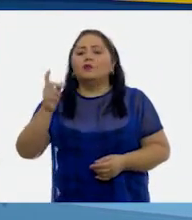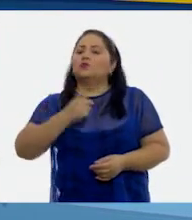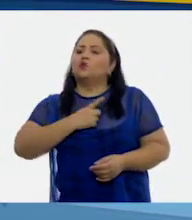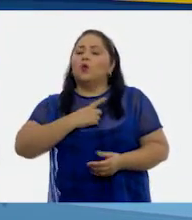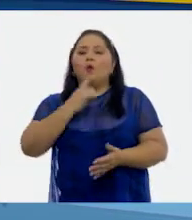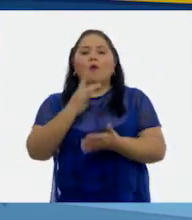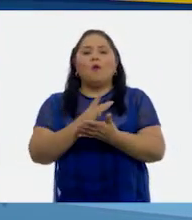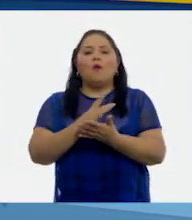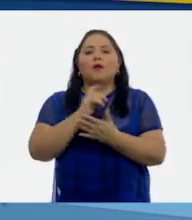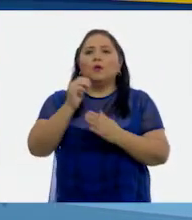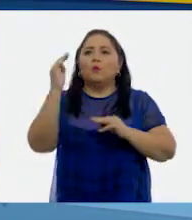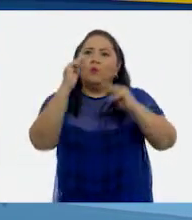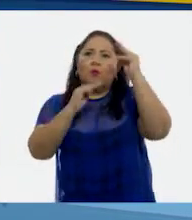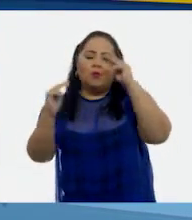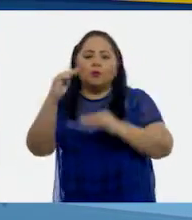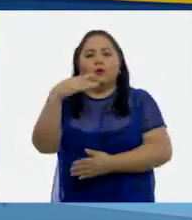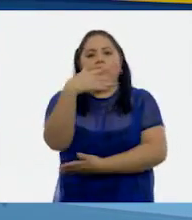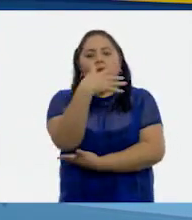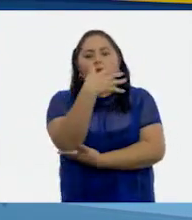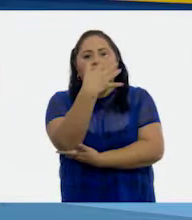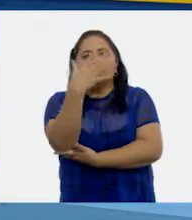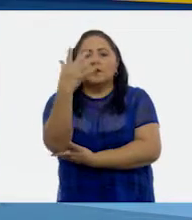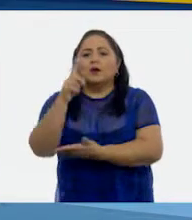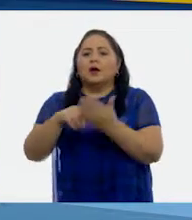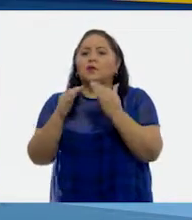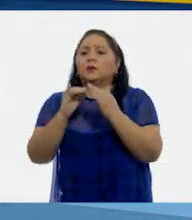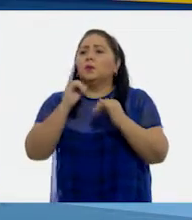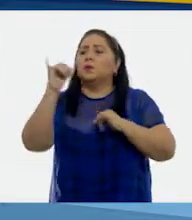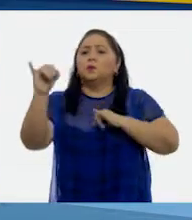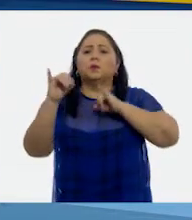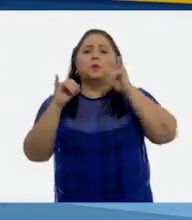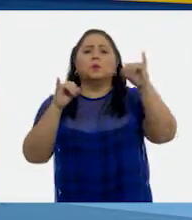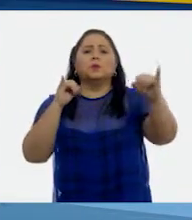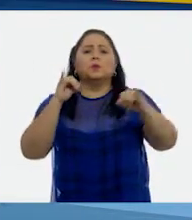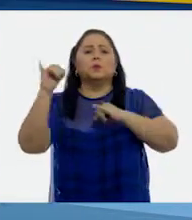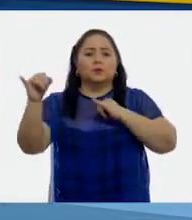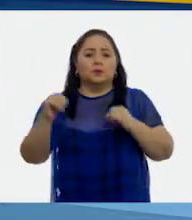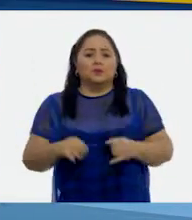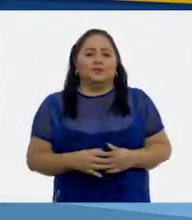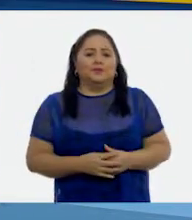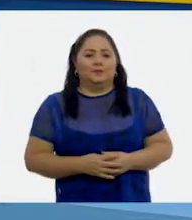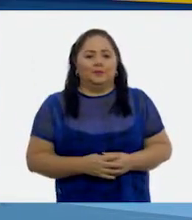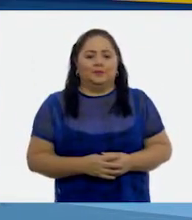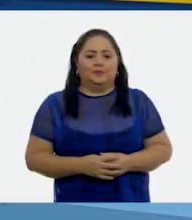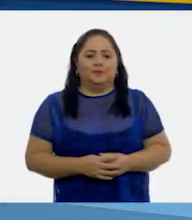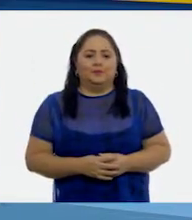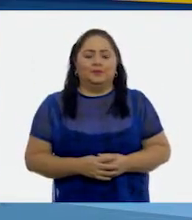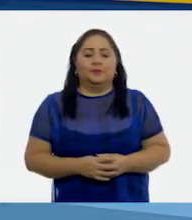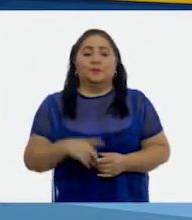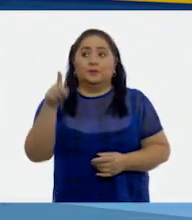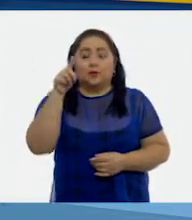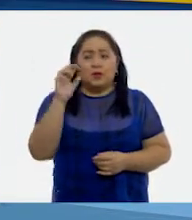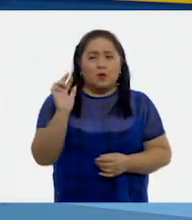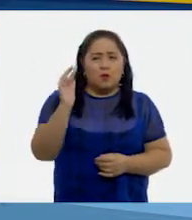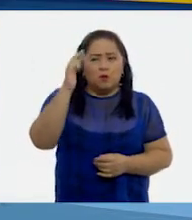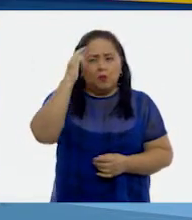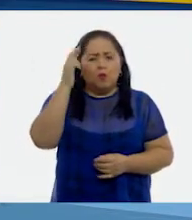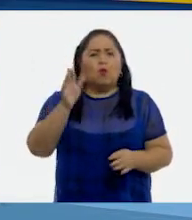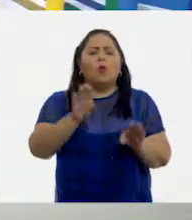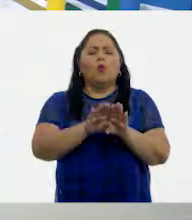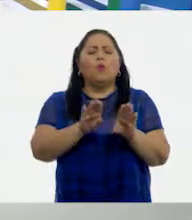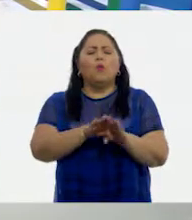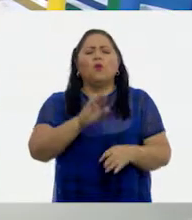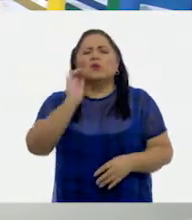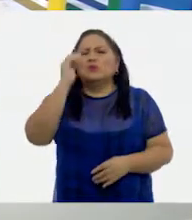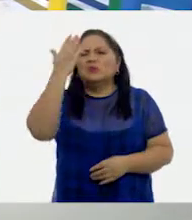general, la población se encuentra dispersa. Para comenzar, Larisa, ¿recuerdas cómo podemos saber